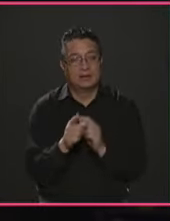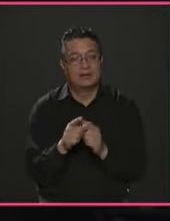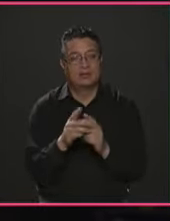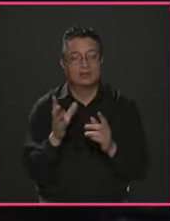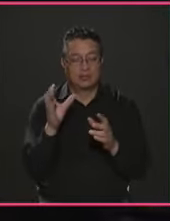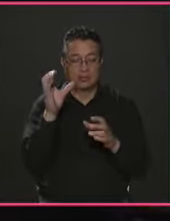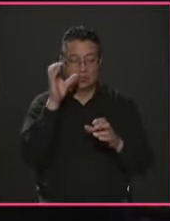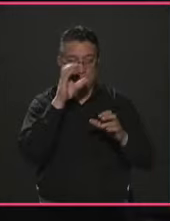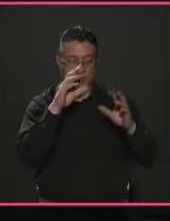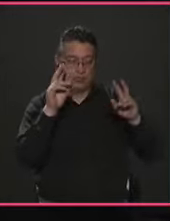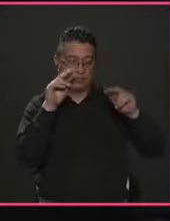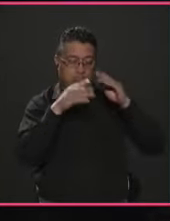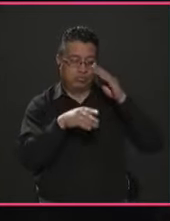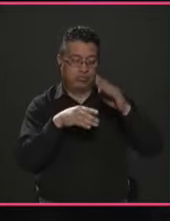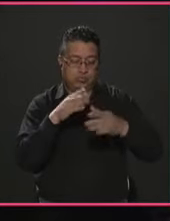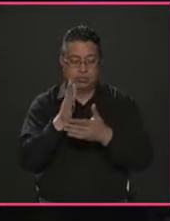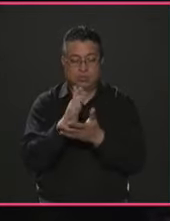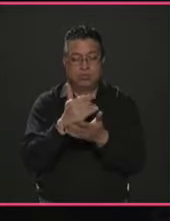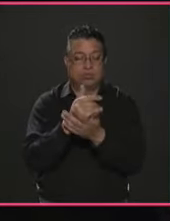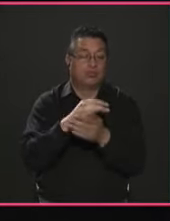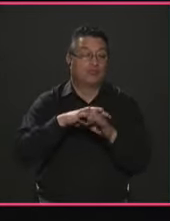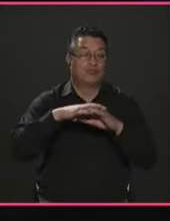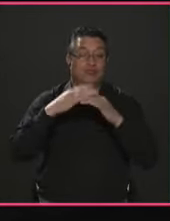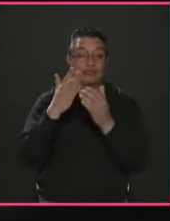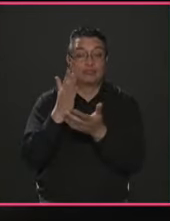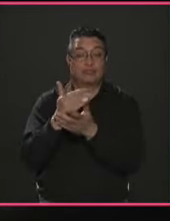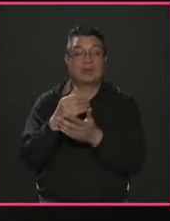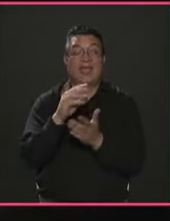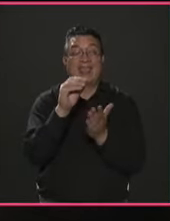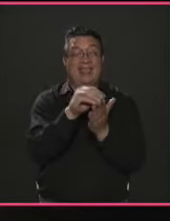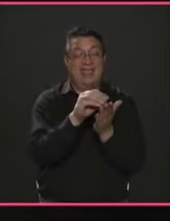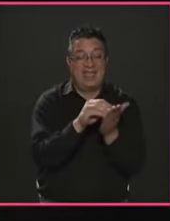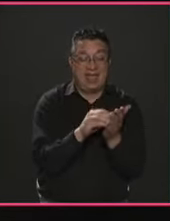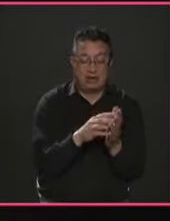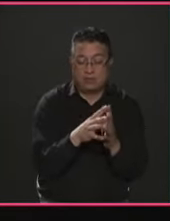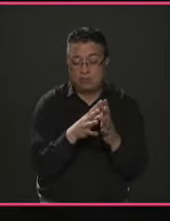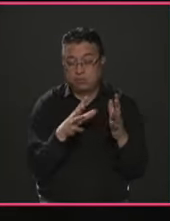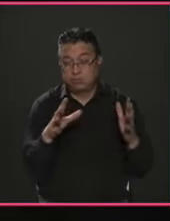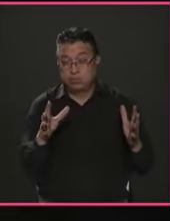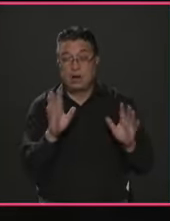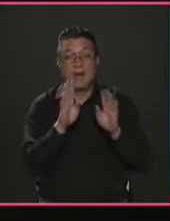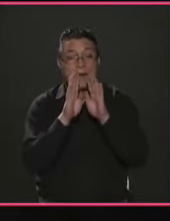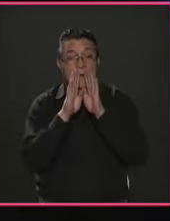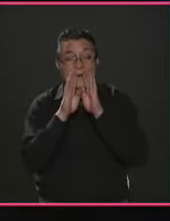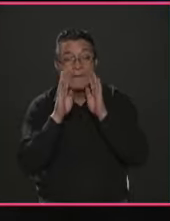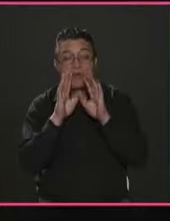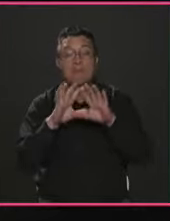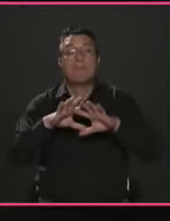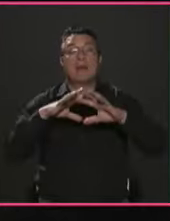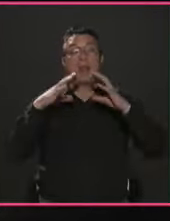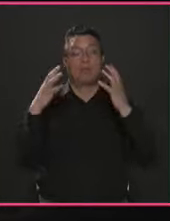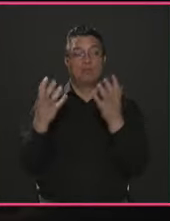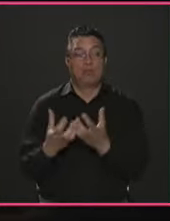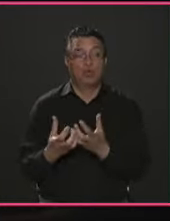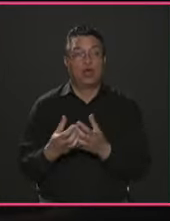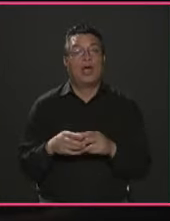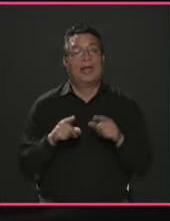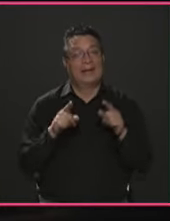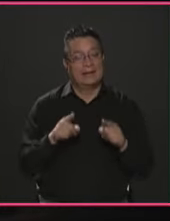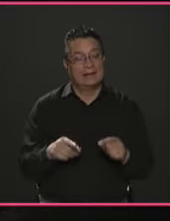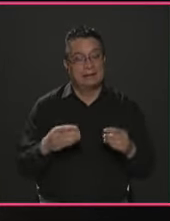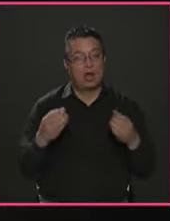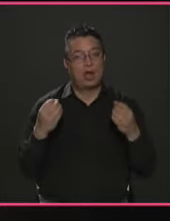polo turístico logístico y de datos verde para el mundo Esa es la